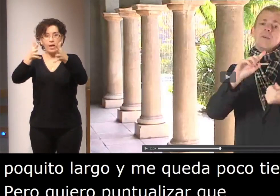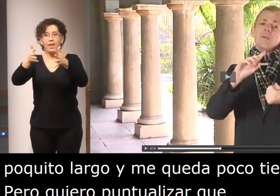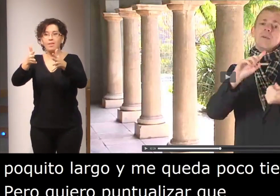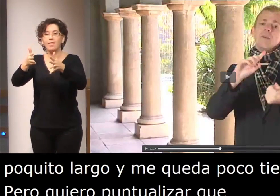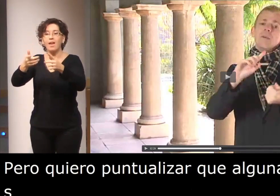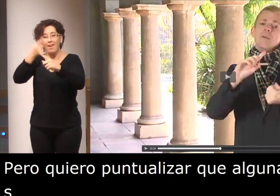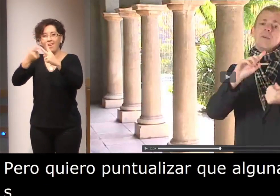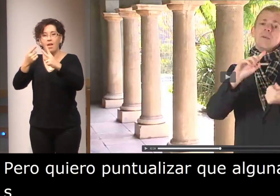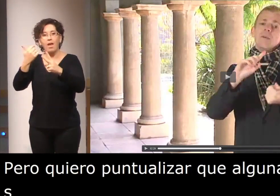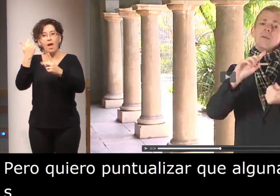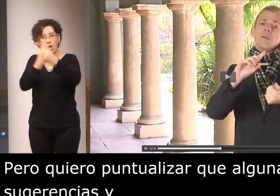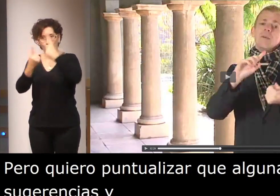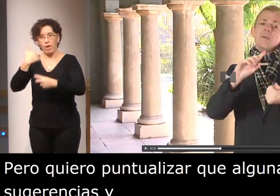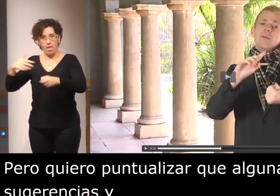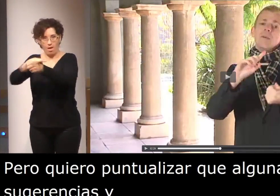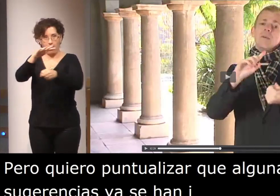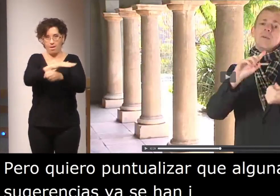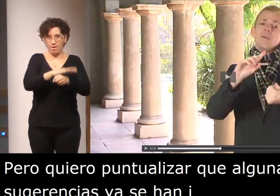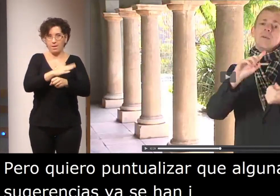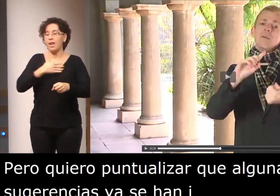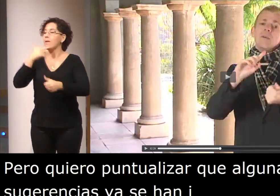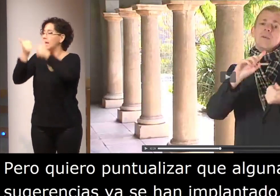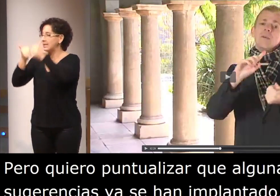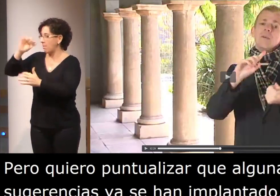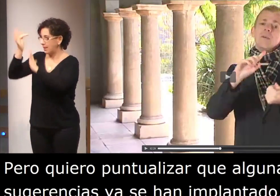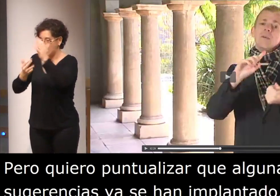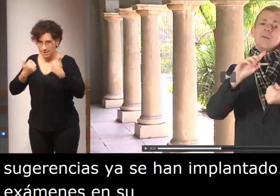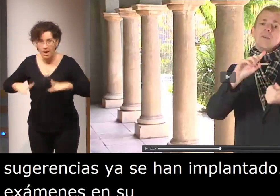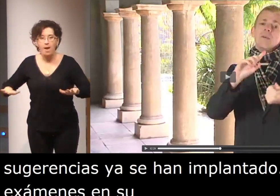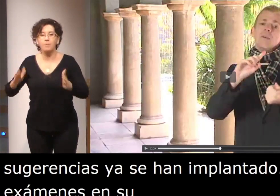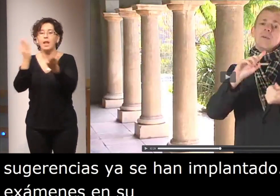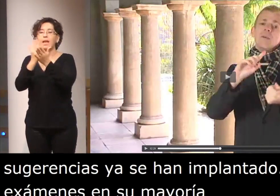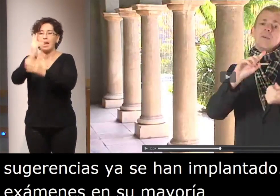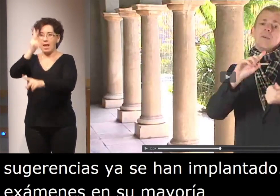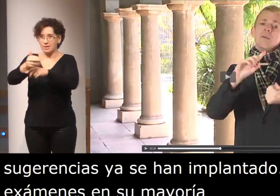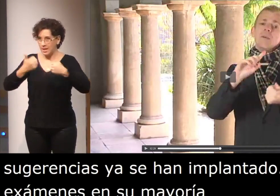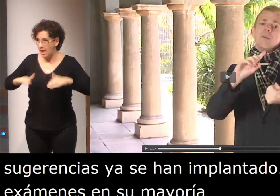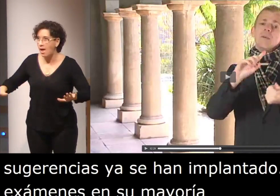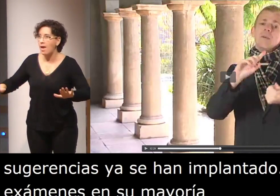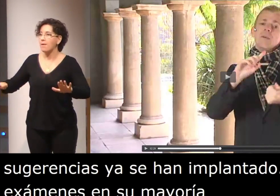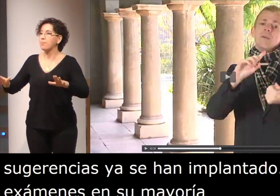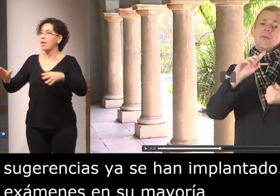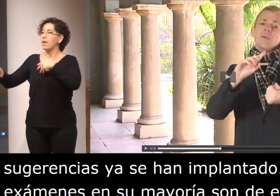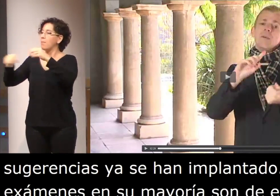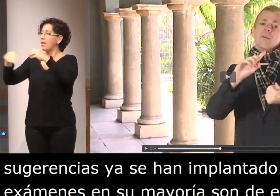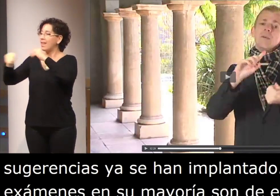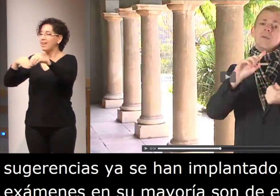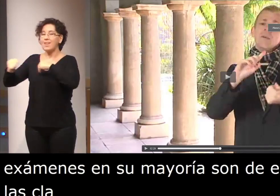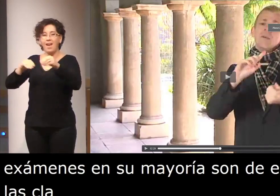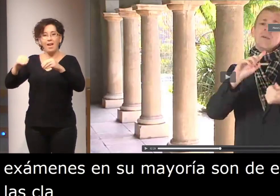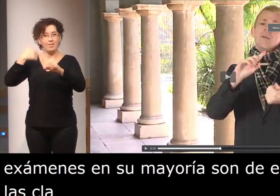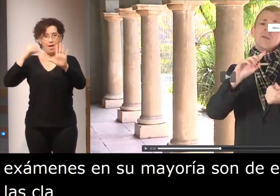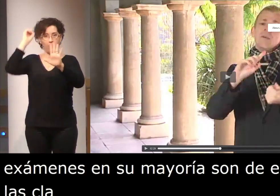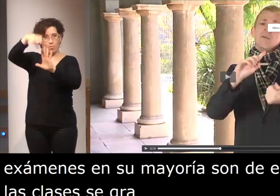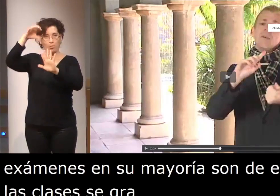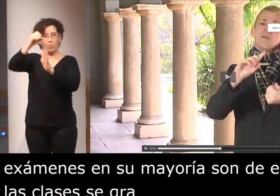implantado, pues los exámenes en su mayoría son de tipo test, las clases se graban, el material complementario se cuelga en